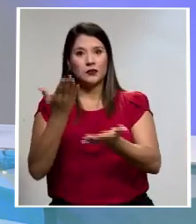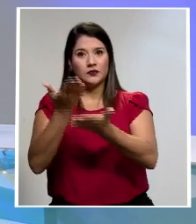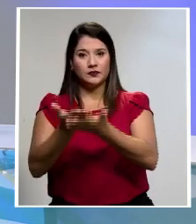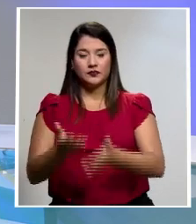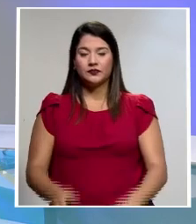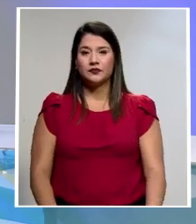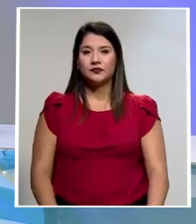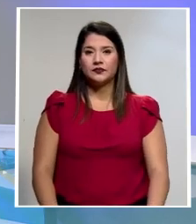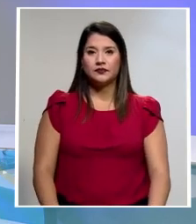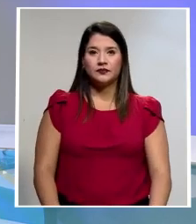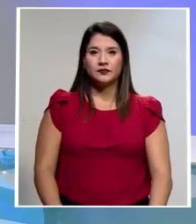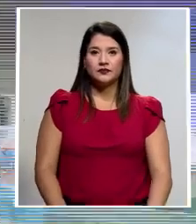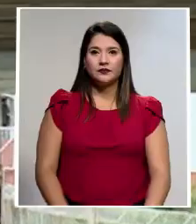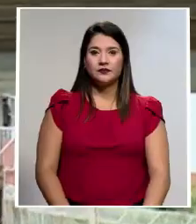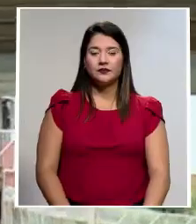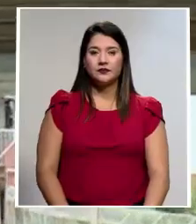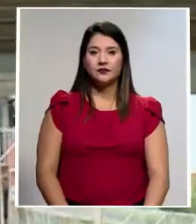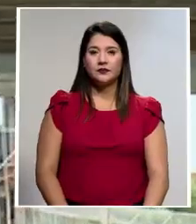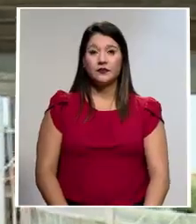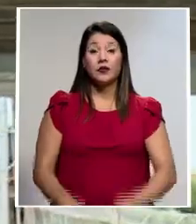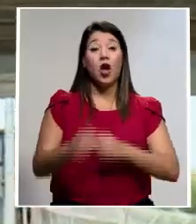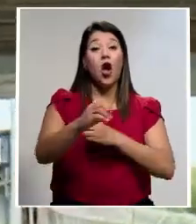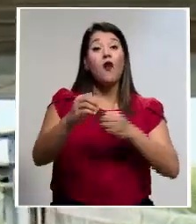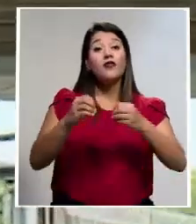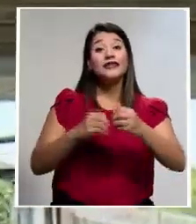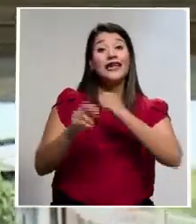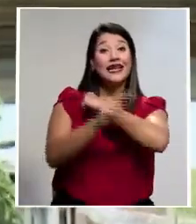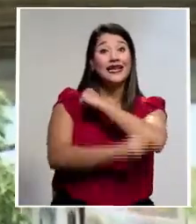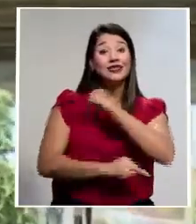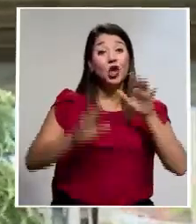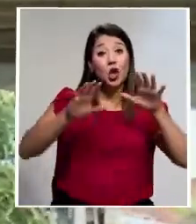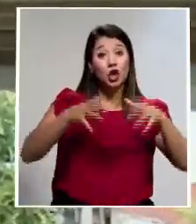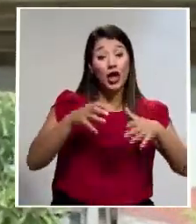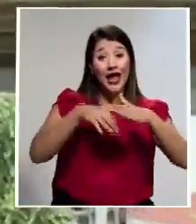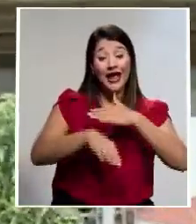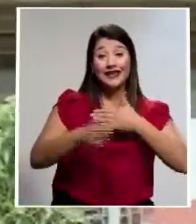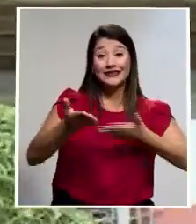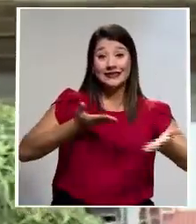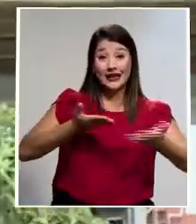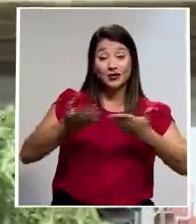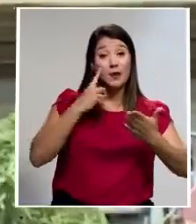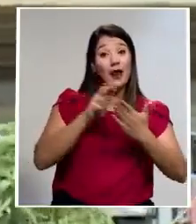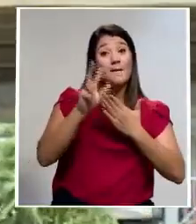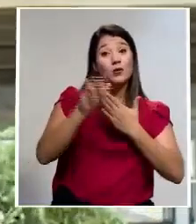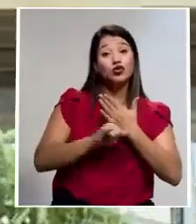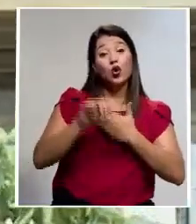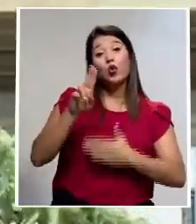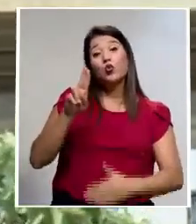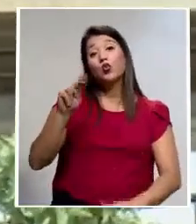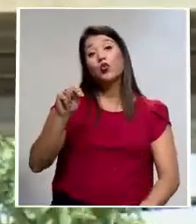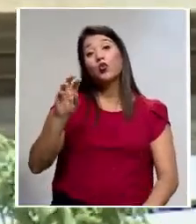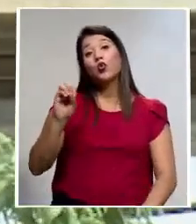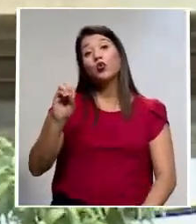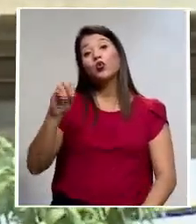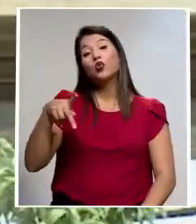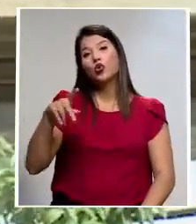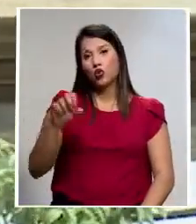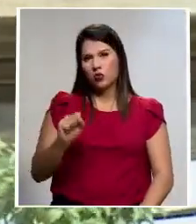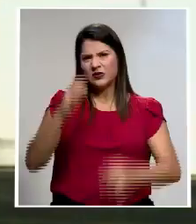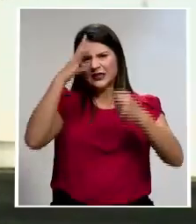nota. La Oficina de las Naciones Unidas del Servicio para Proyectos UNOPS tomó la decisión de cancelar